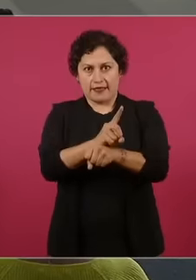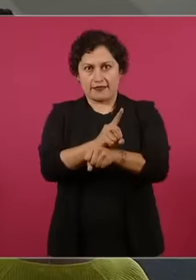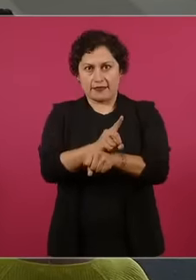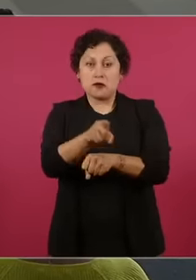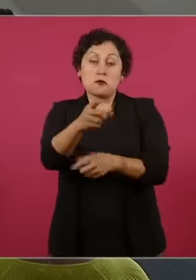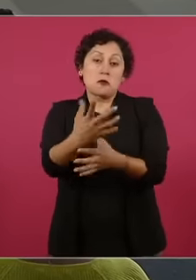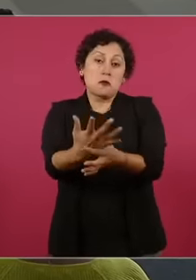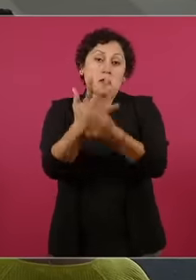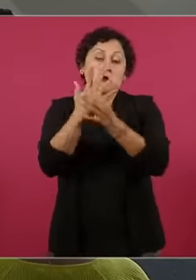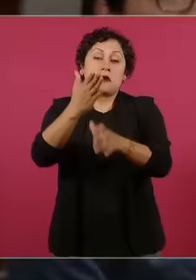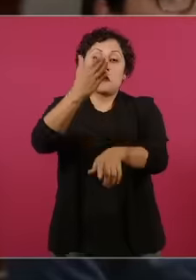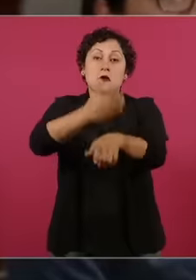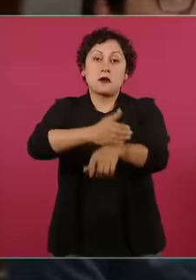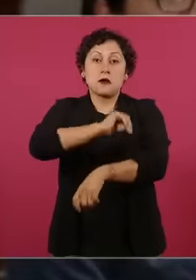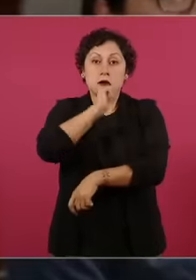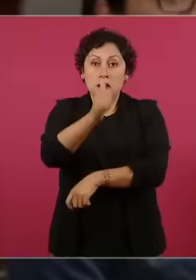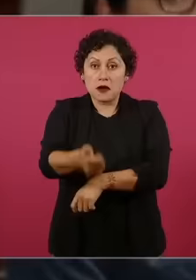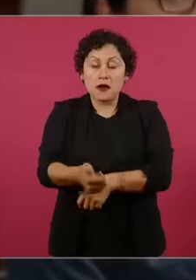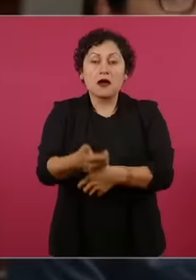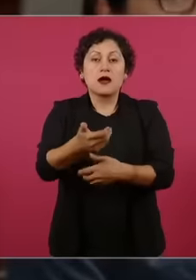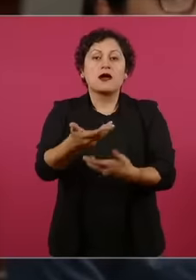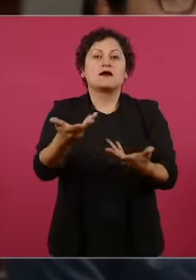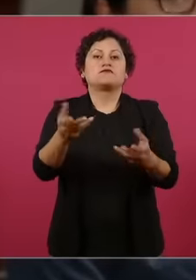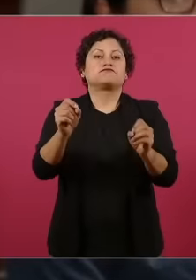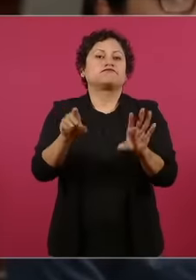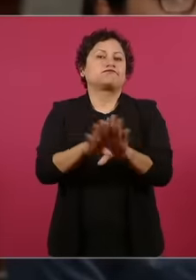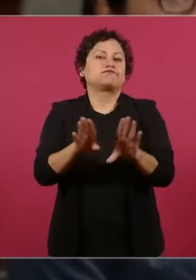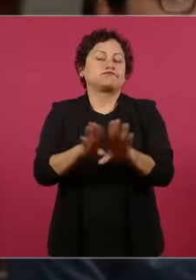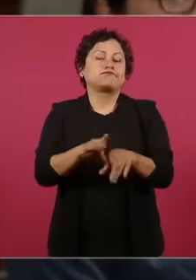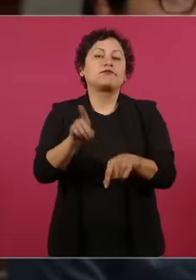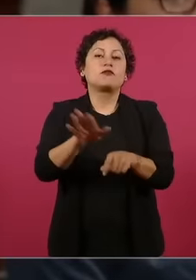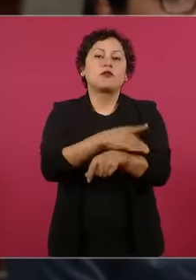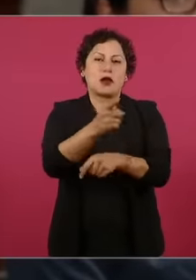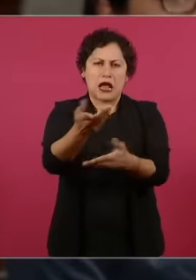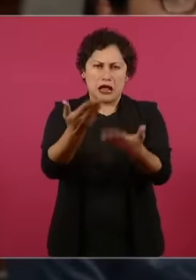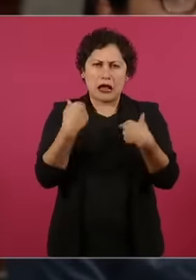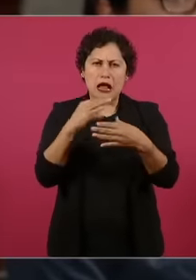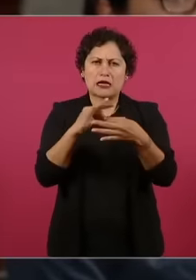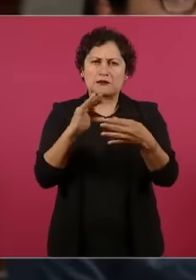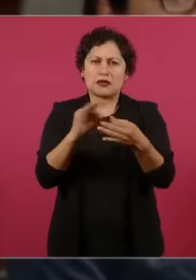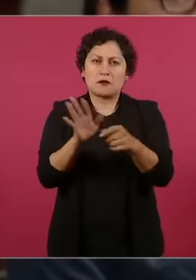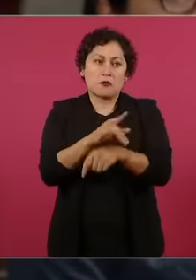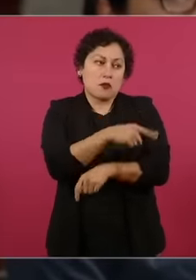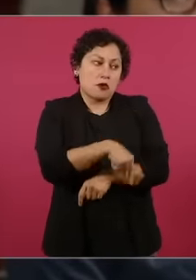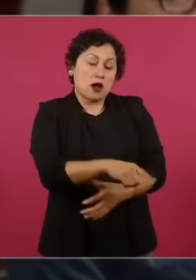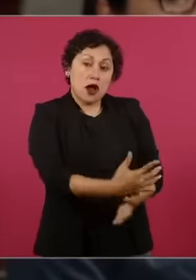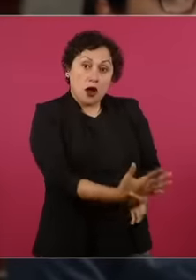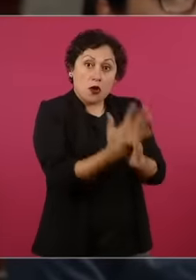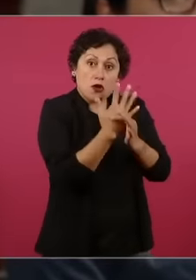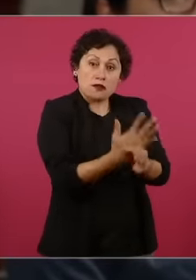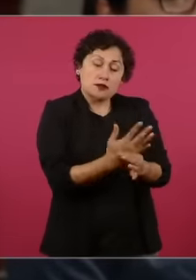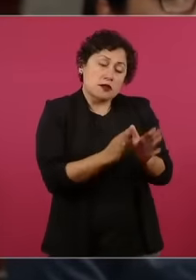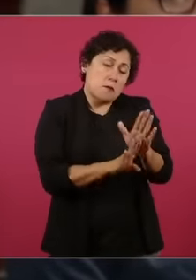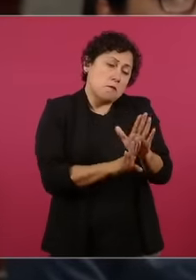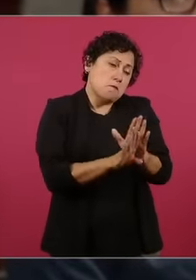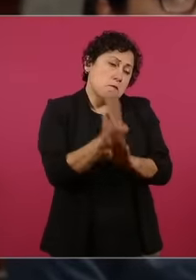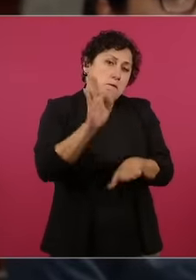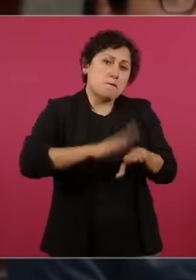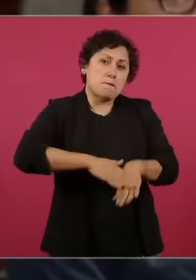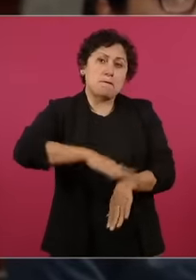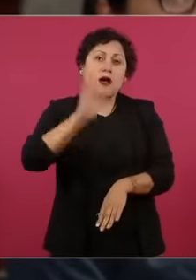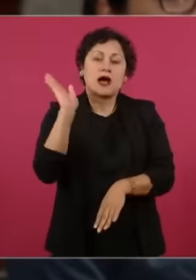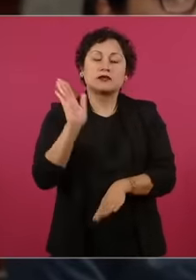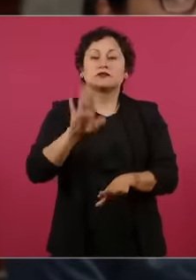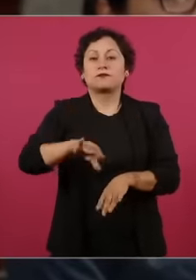podría platicar un poquito qué se está haciendo, porque ellos hablan de que va a la alza. También hoy el Universal saca una